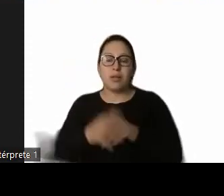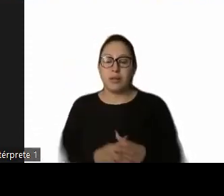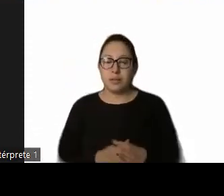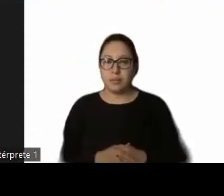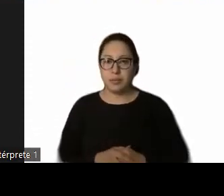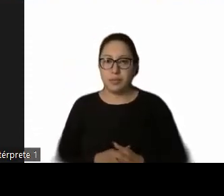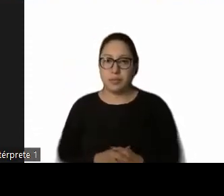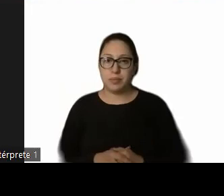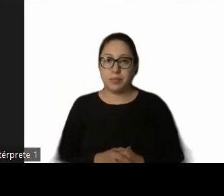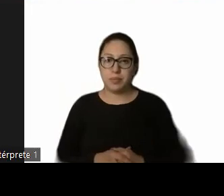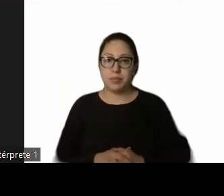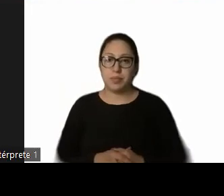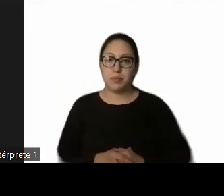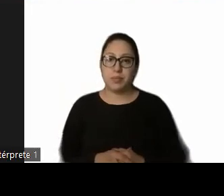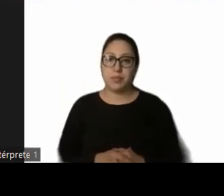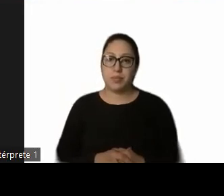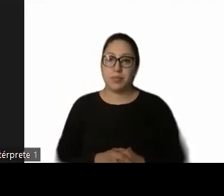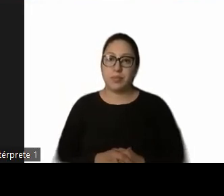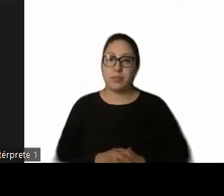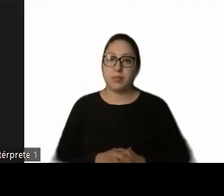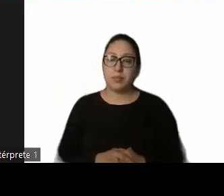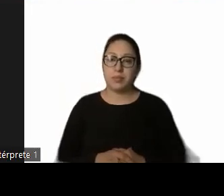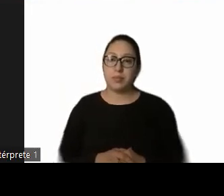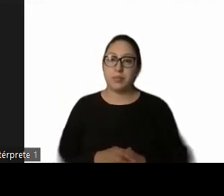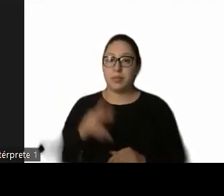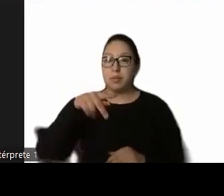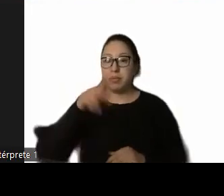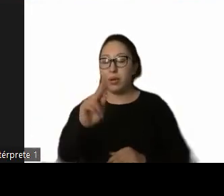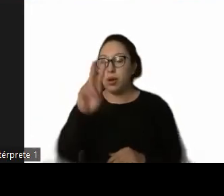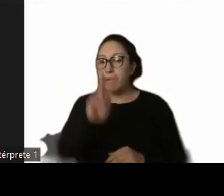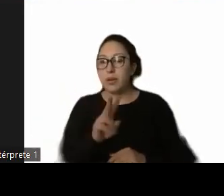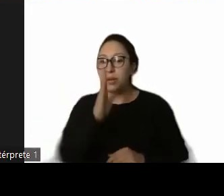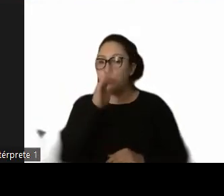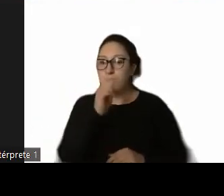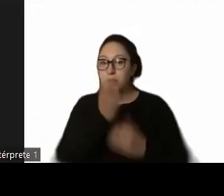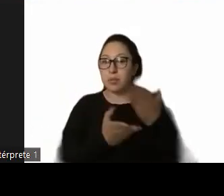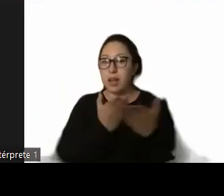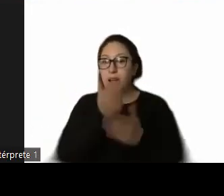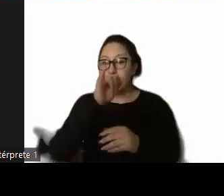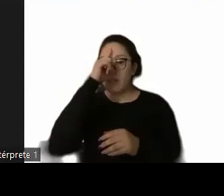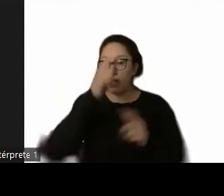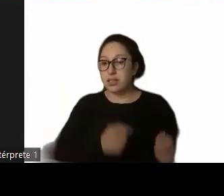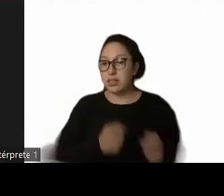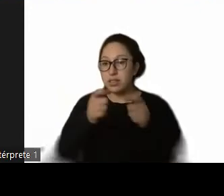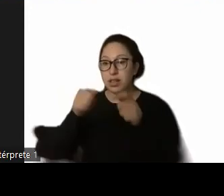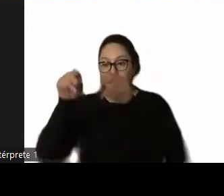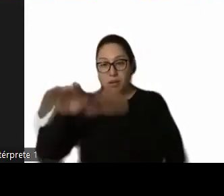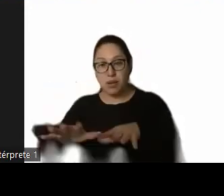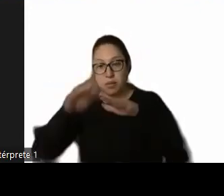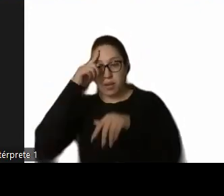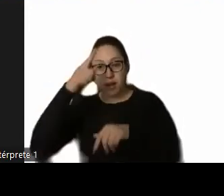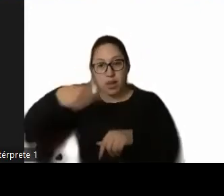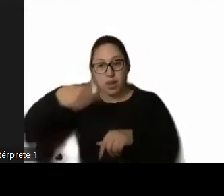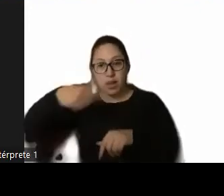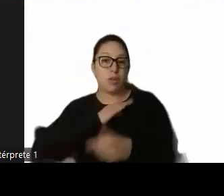planteamientos necesarios. Pero me parece que con esto no se puede ir al pleno. Tiene errores, o sea, estamos hablando de una ley que no existe,